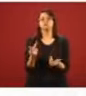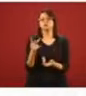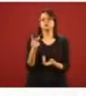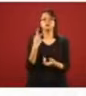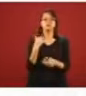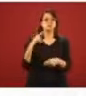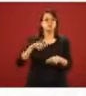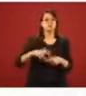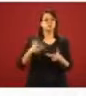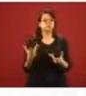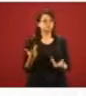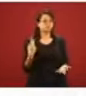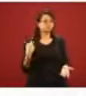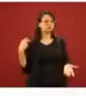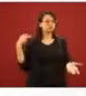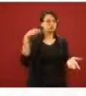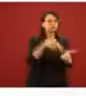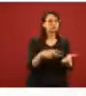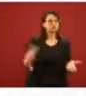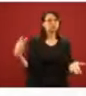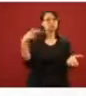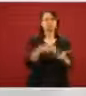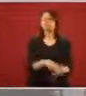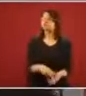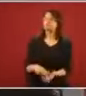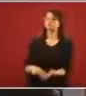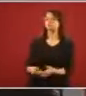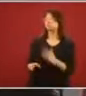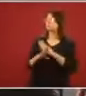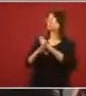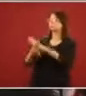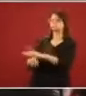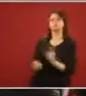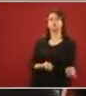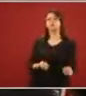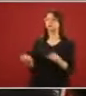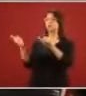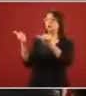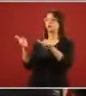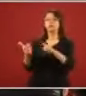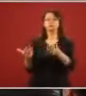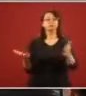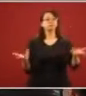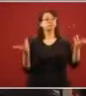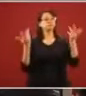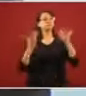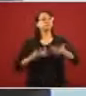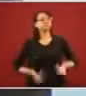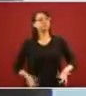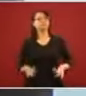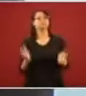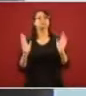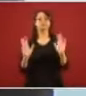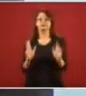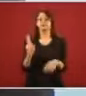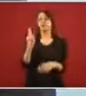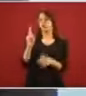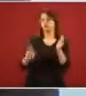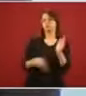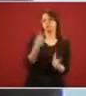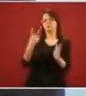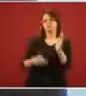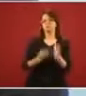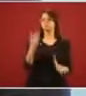ASEA nos mandaron destemplados porque no nos dejaron hacer la verificación, y esta es la que ya